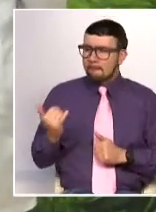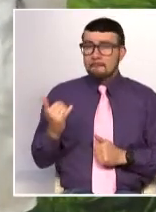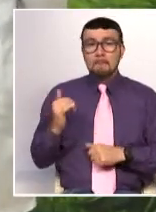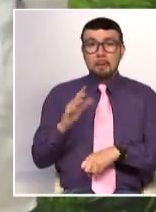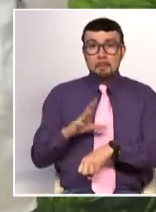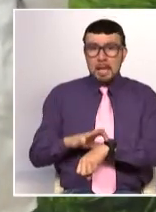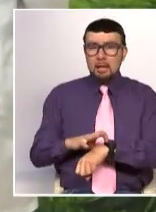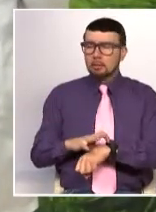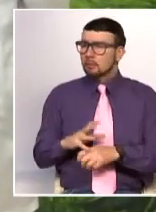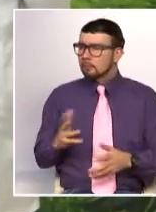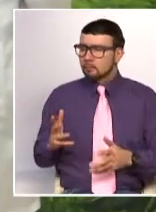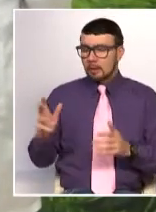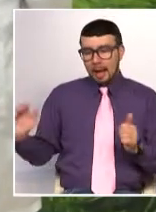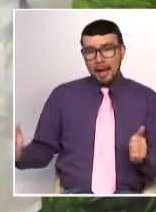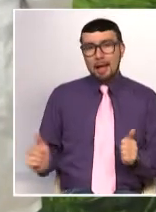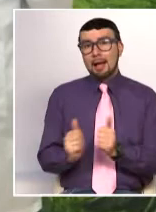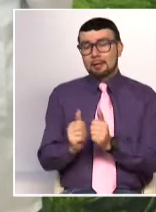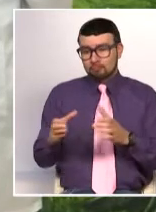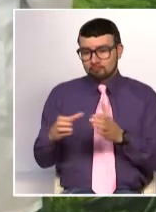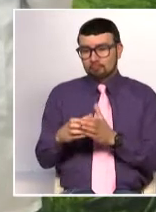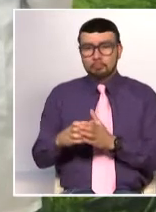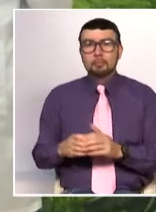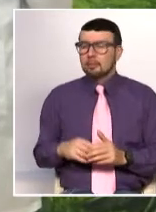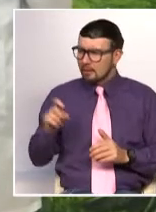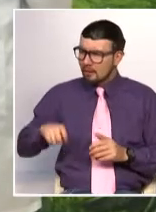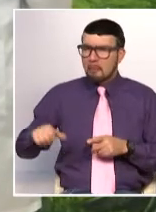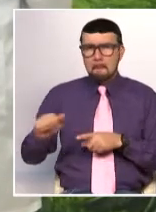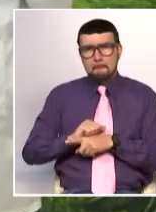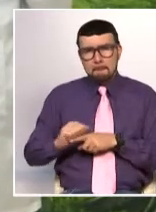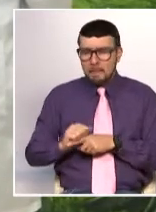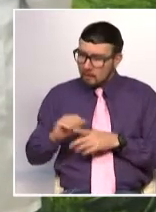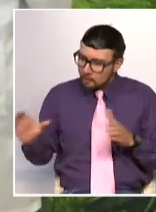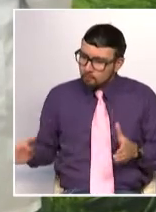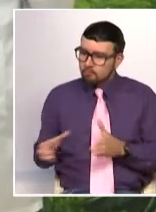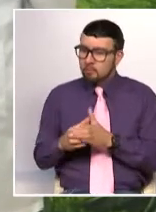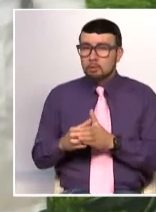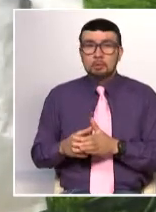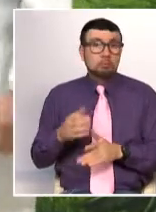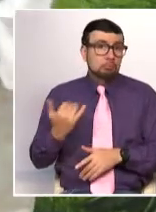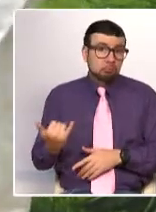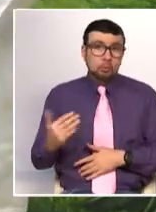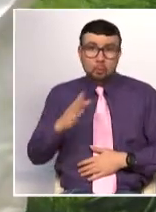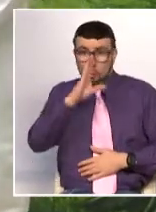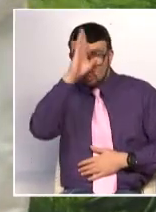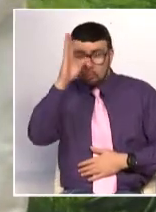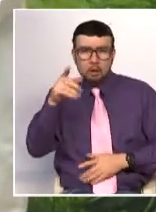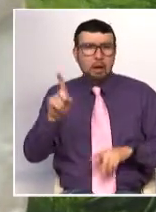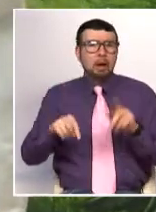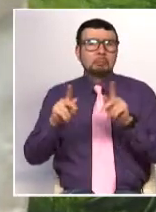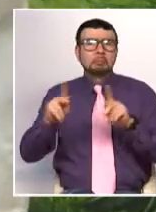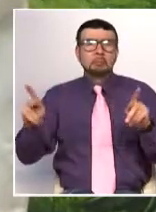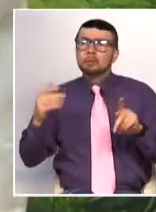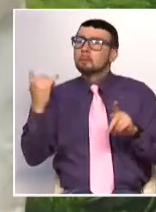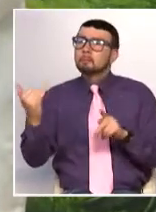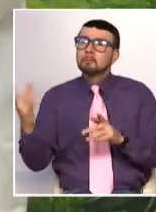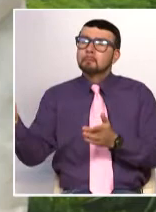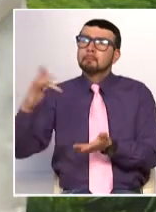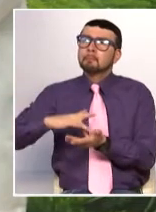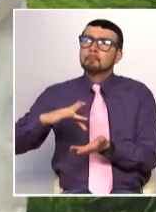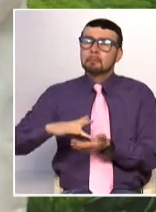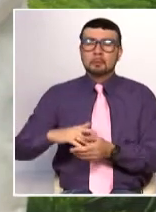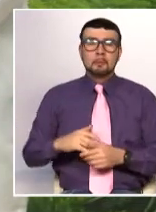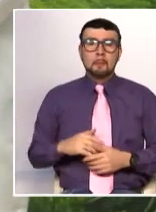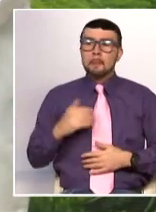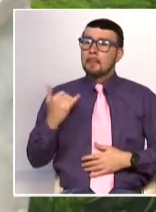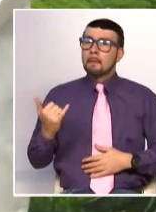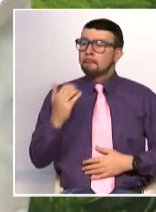que hacer equipo y la práctica médica ha de ser en equipo y es muy frecuente que los pacientes que han pasado en consulta por